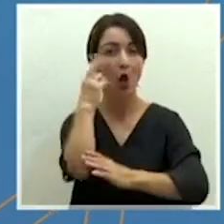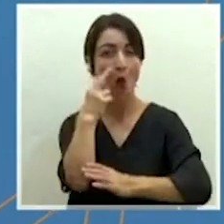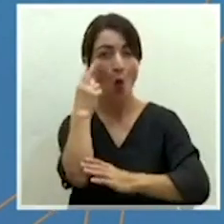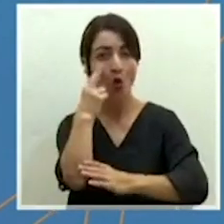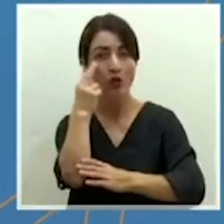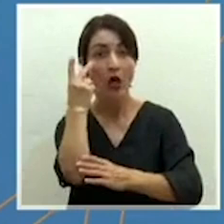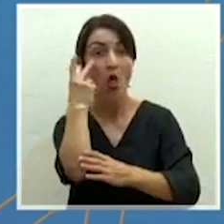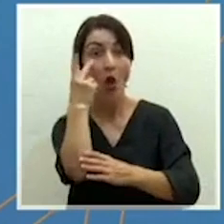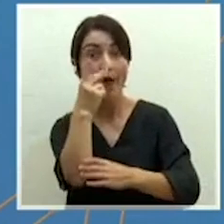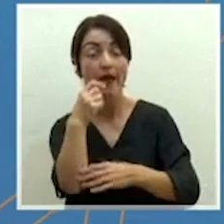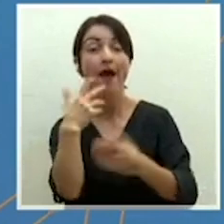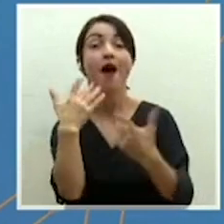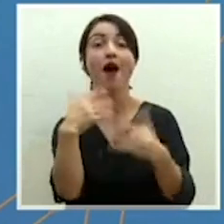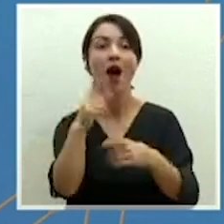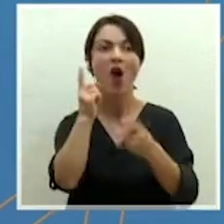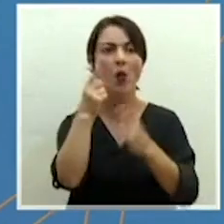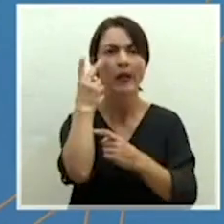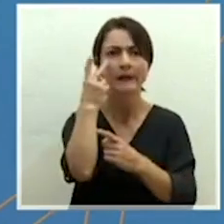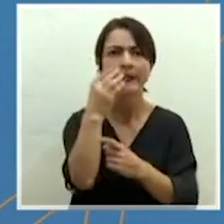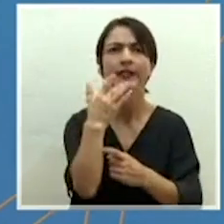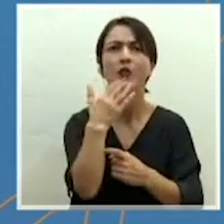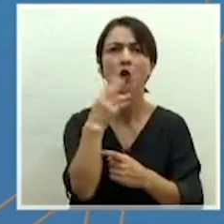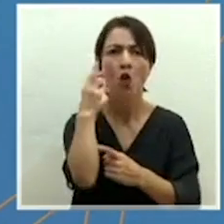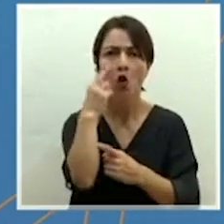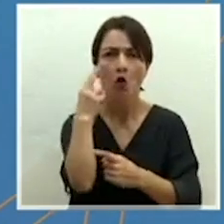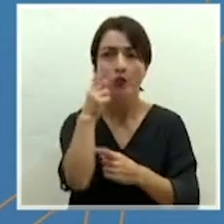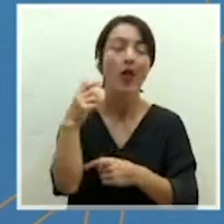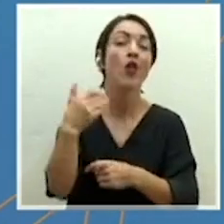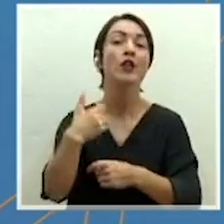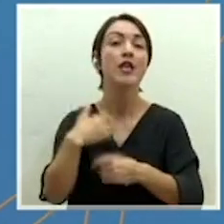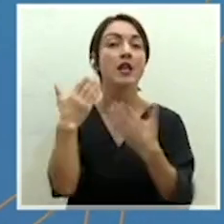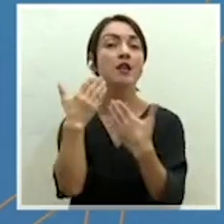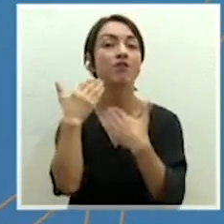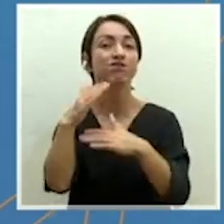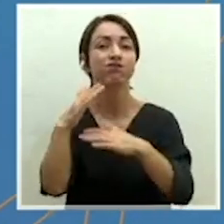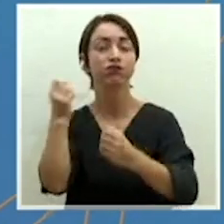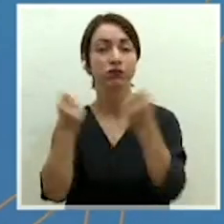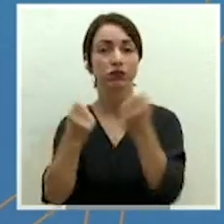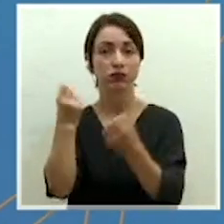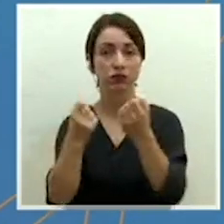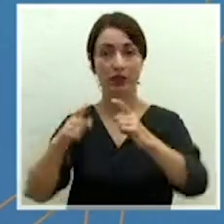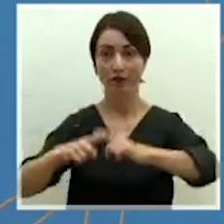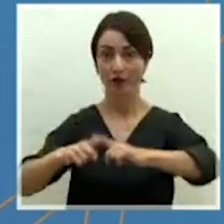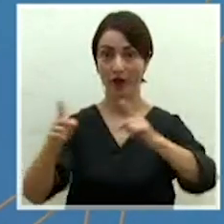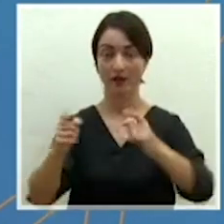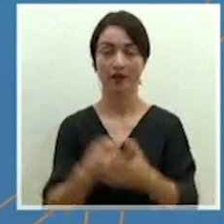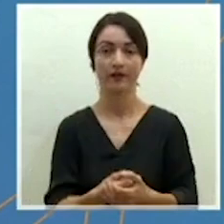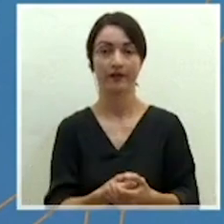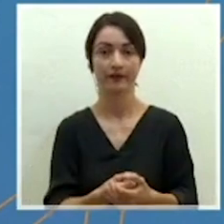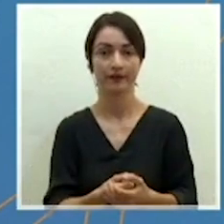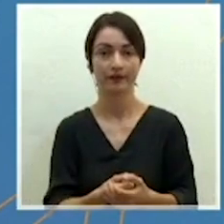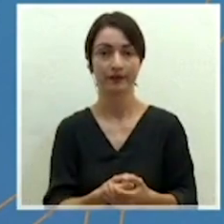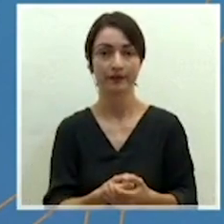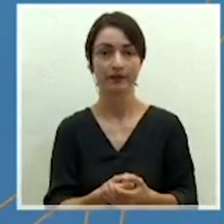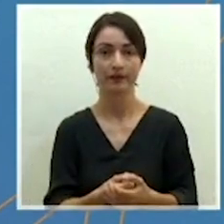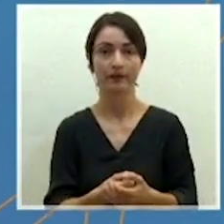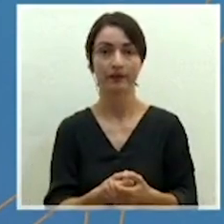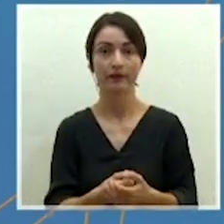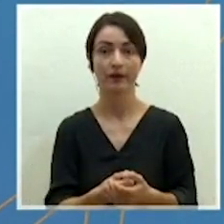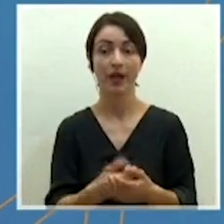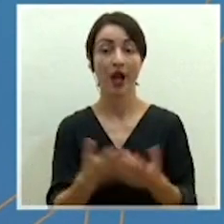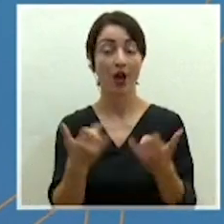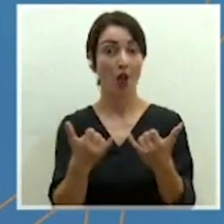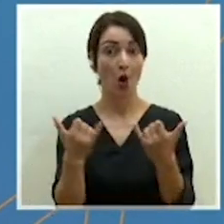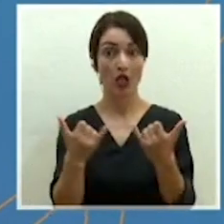para diferenciarlos, que esos distritos tienen restricción vehicular diferenciada, aunque no están aún en